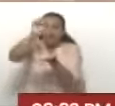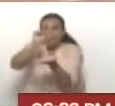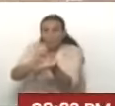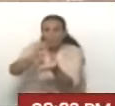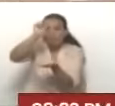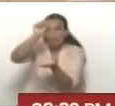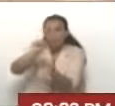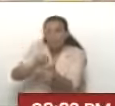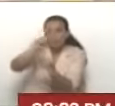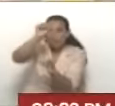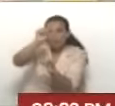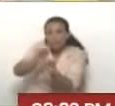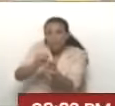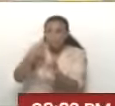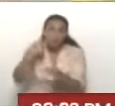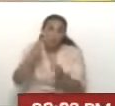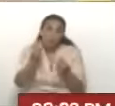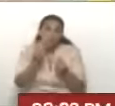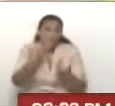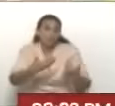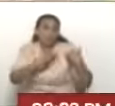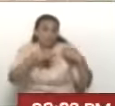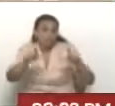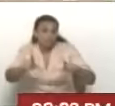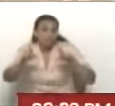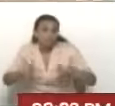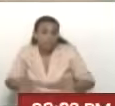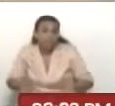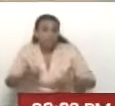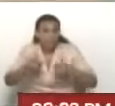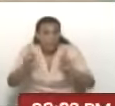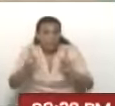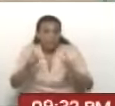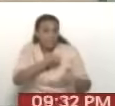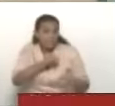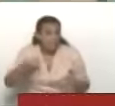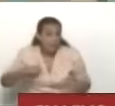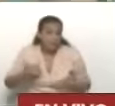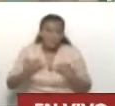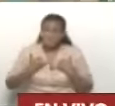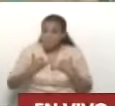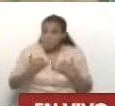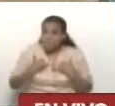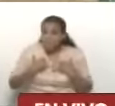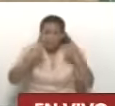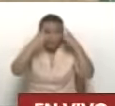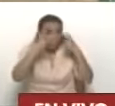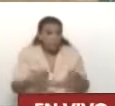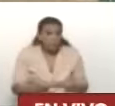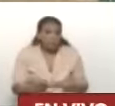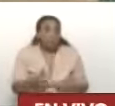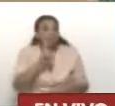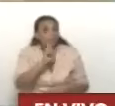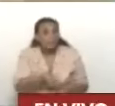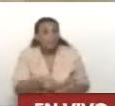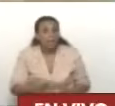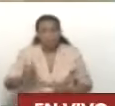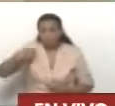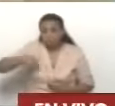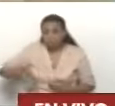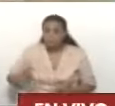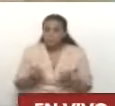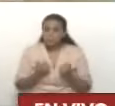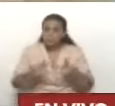mujeres sepan que eso es un oficio que se certifica, que les permite profesionalizarse en el área y, bueno, tener su